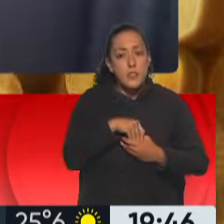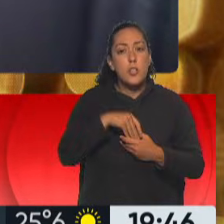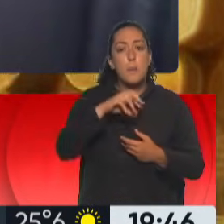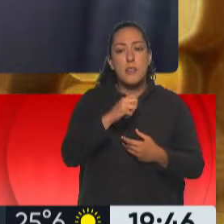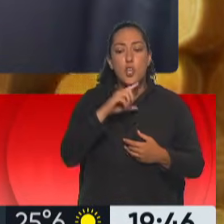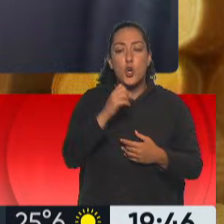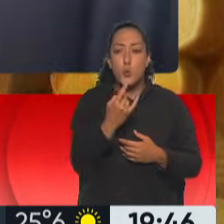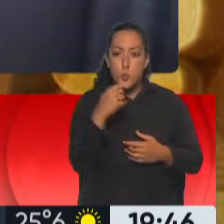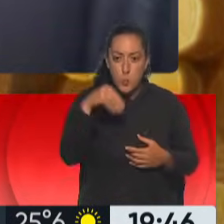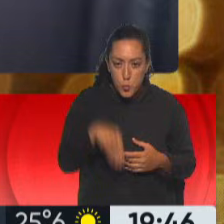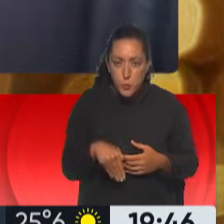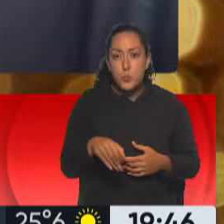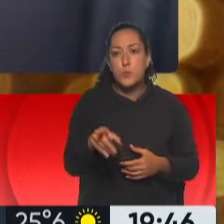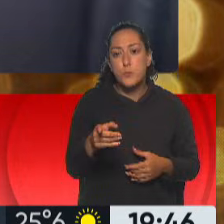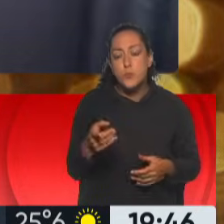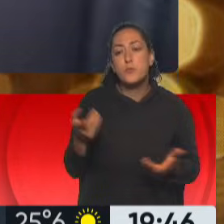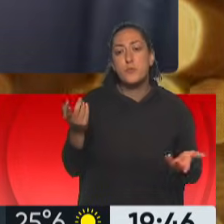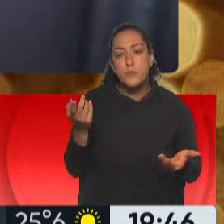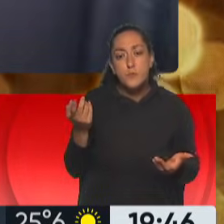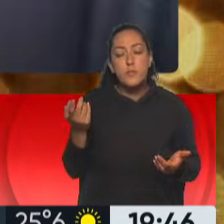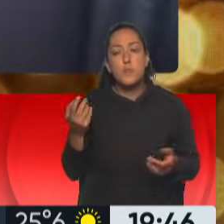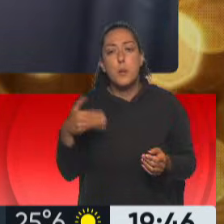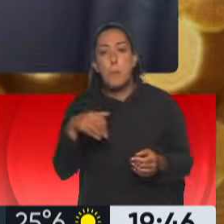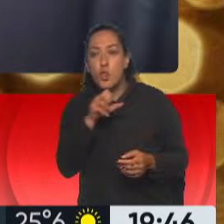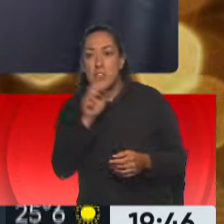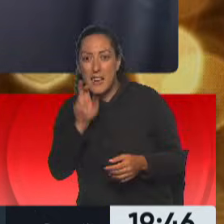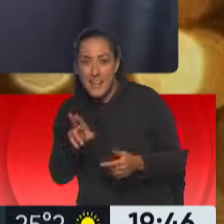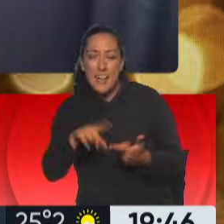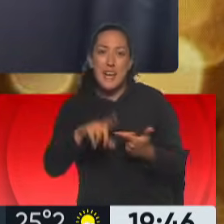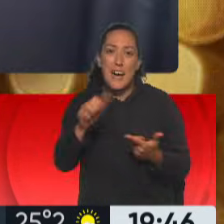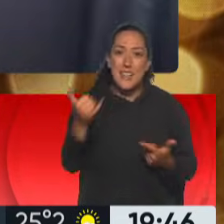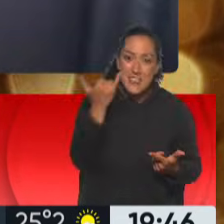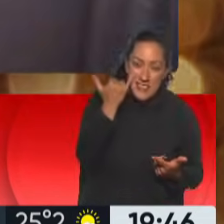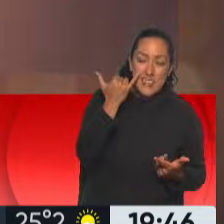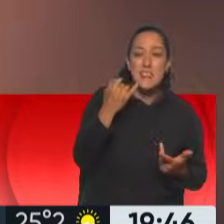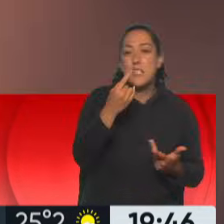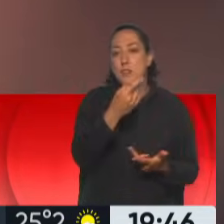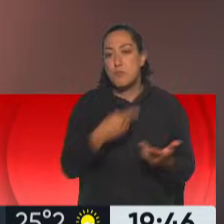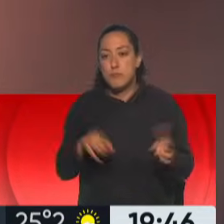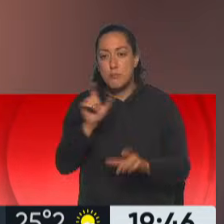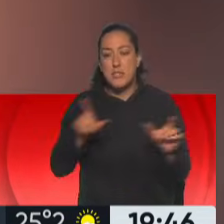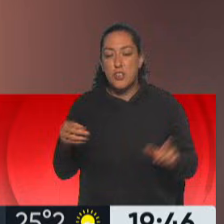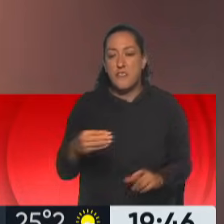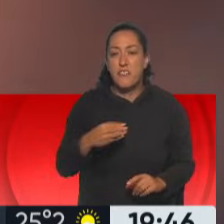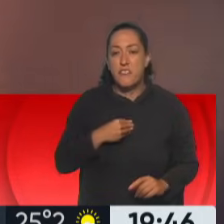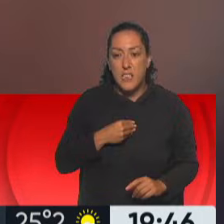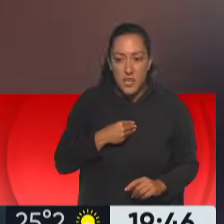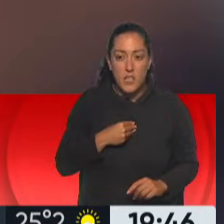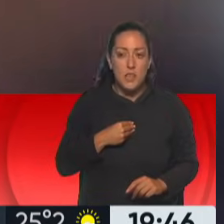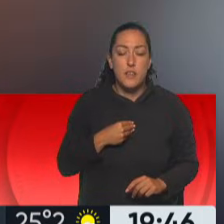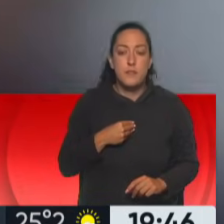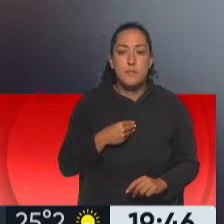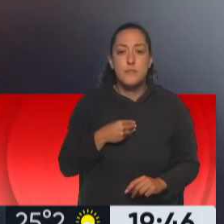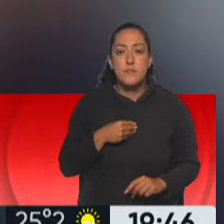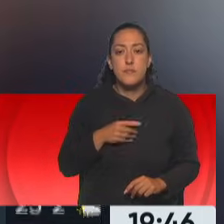como Montaner, Katy, todos se unen mucho en la religión, en la fe. Es como un condimento que aparece